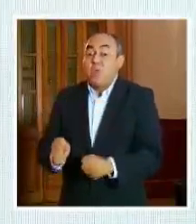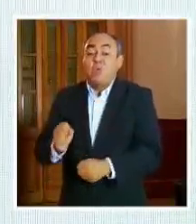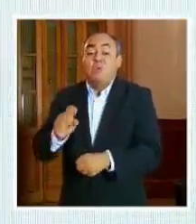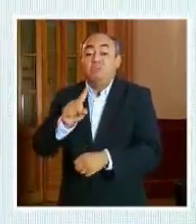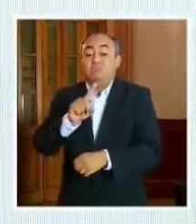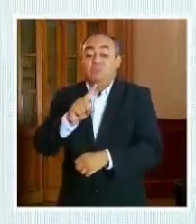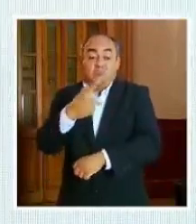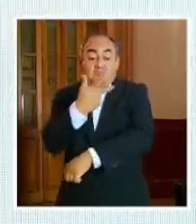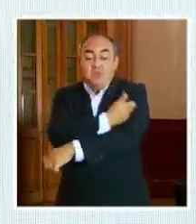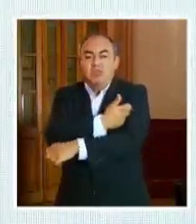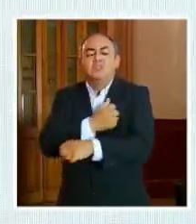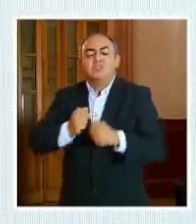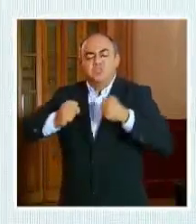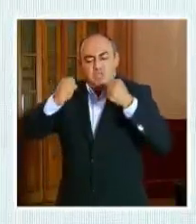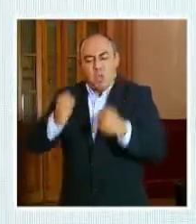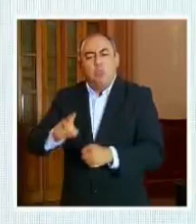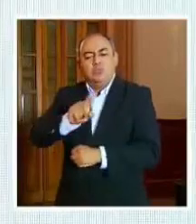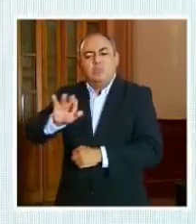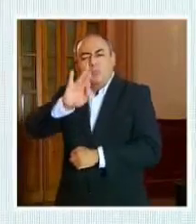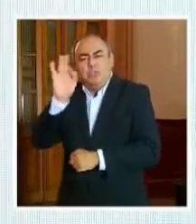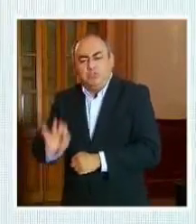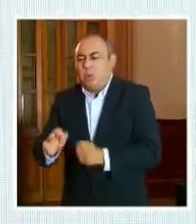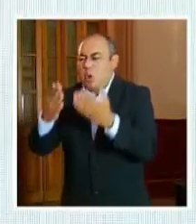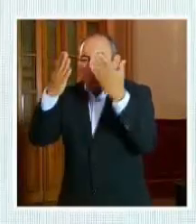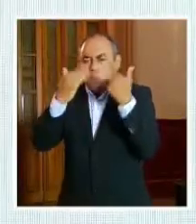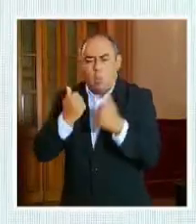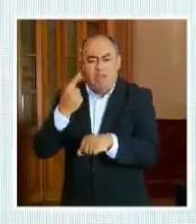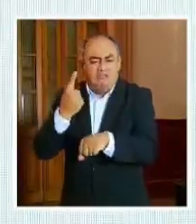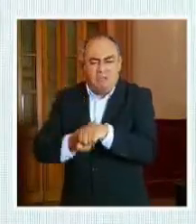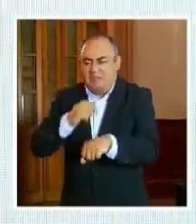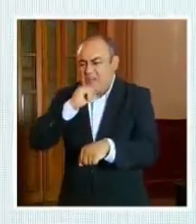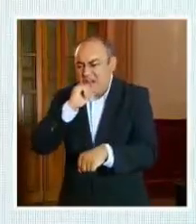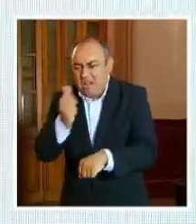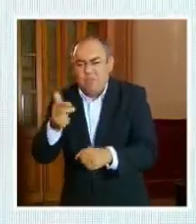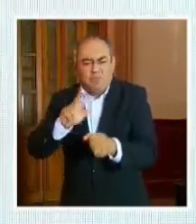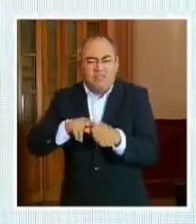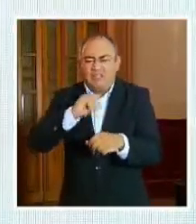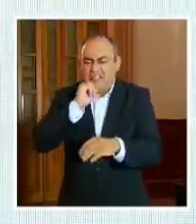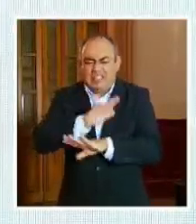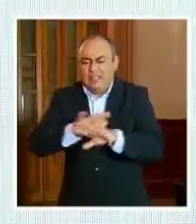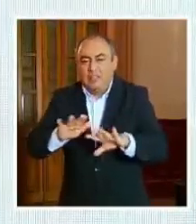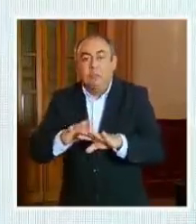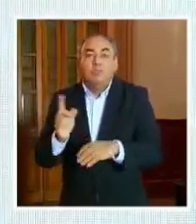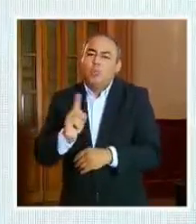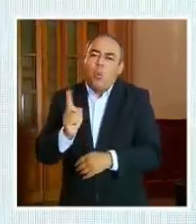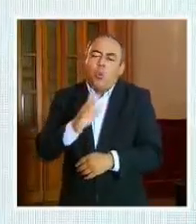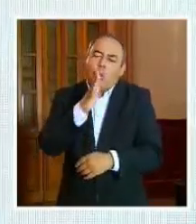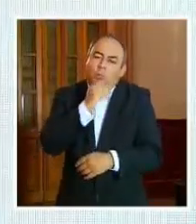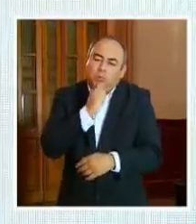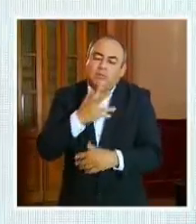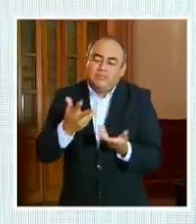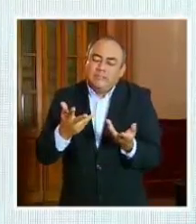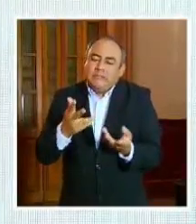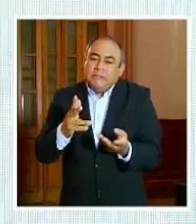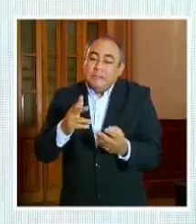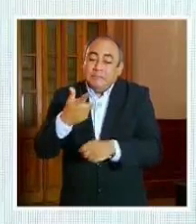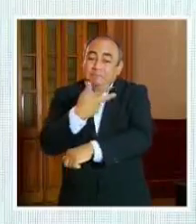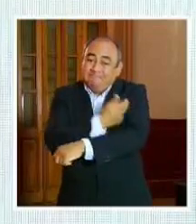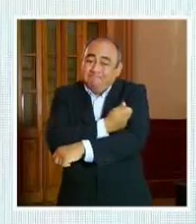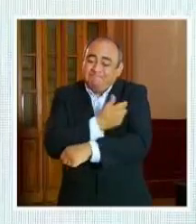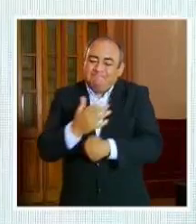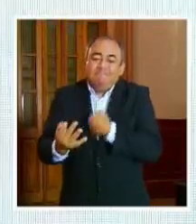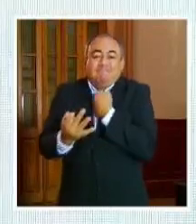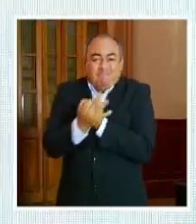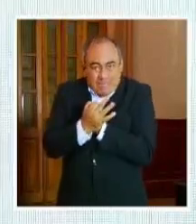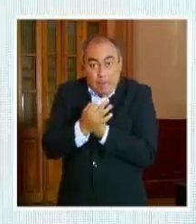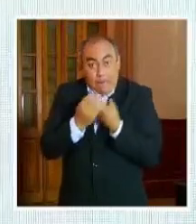vacunadas no se enferman y no fallecen, lo cual no lo podemos asegurar, pero esto es para todas las vacunas. Es la